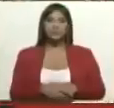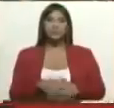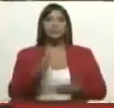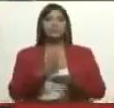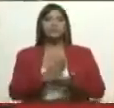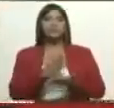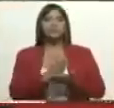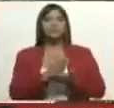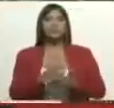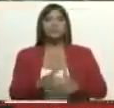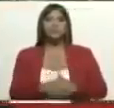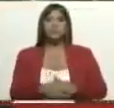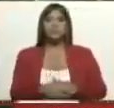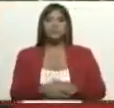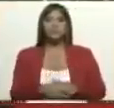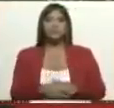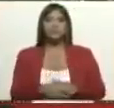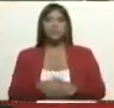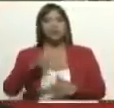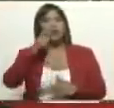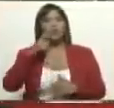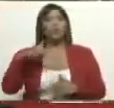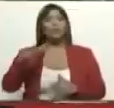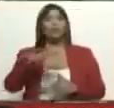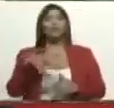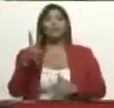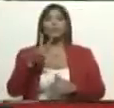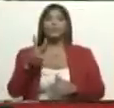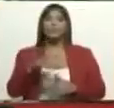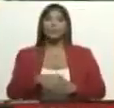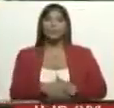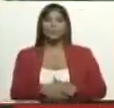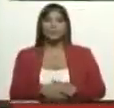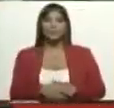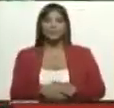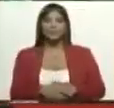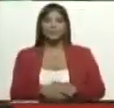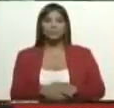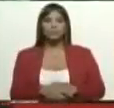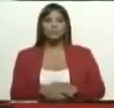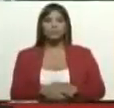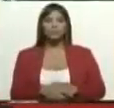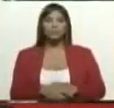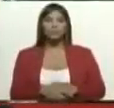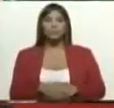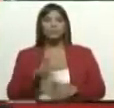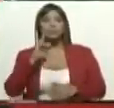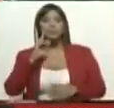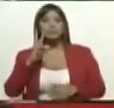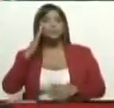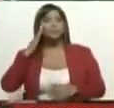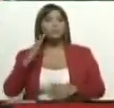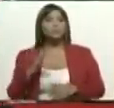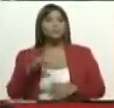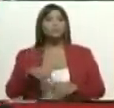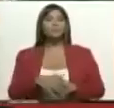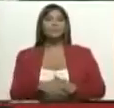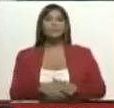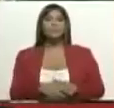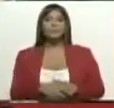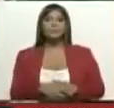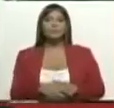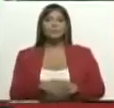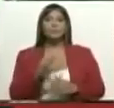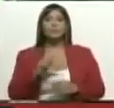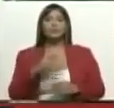siempre el pueblo de Venezuela va a admirar a sus soldados y soldadas. Y es lo